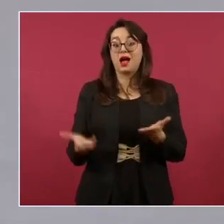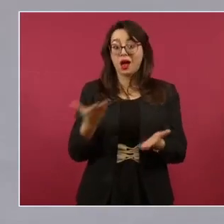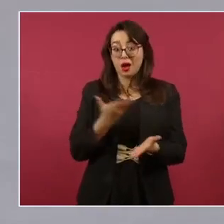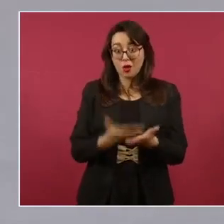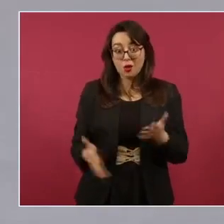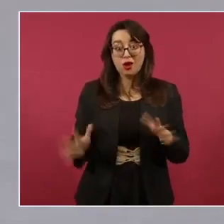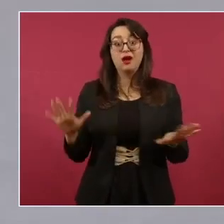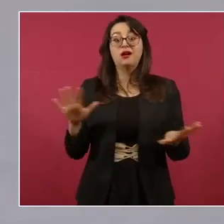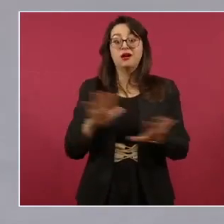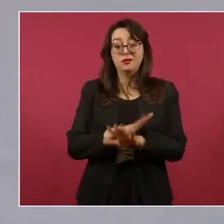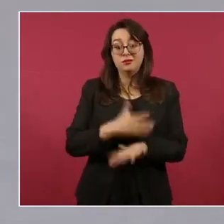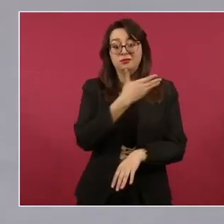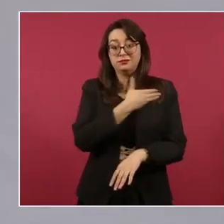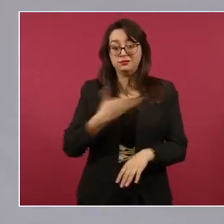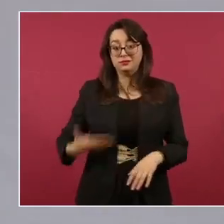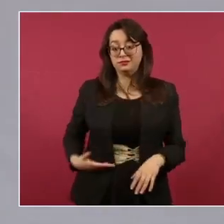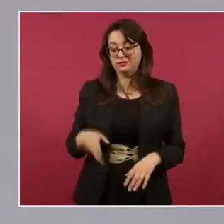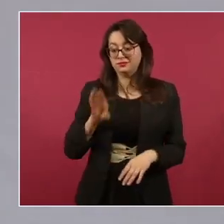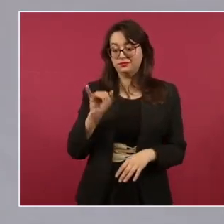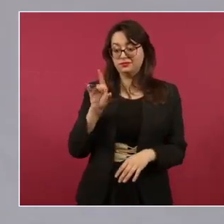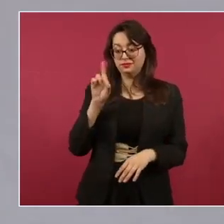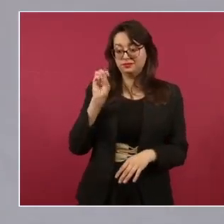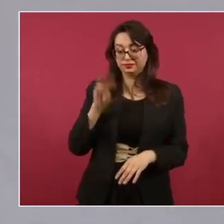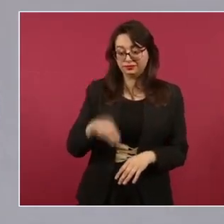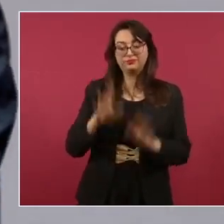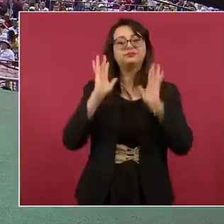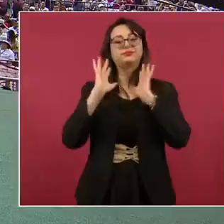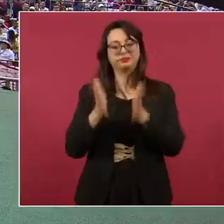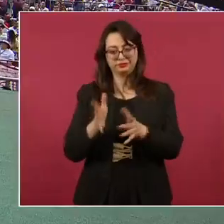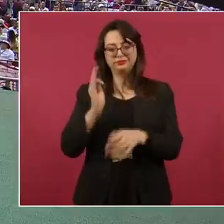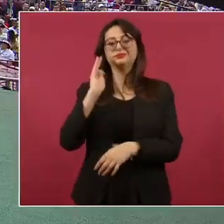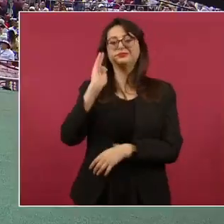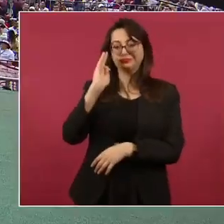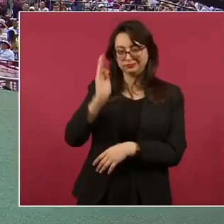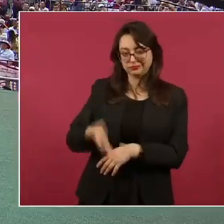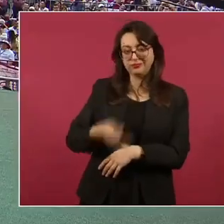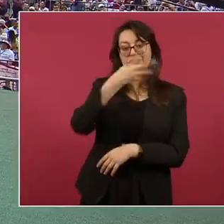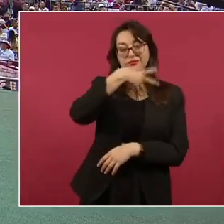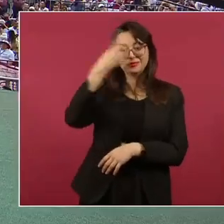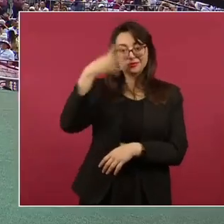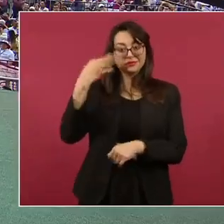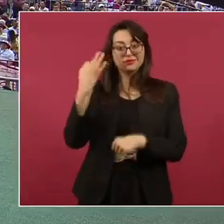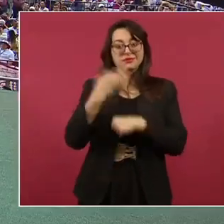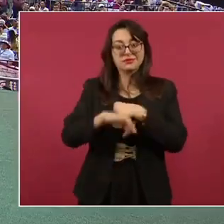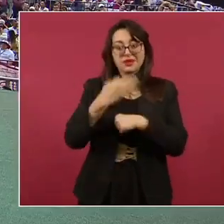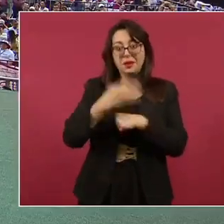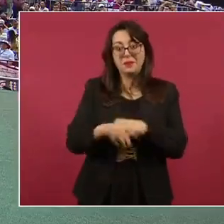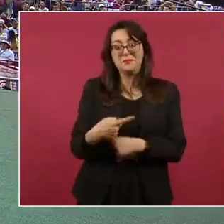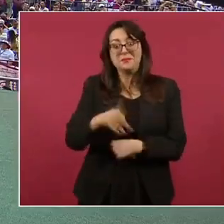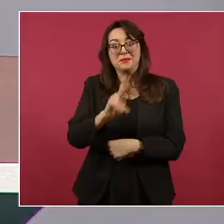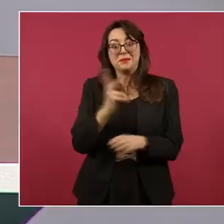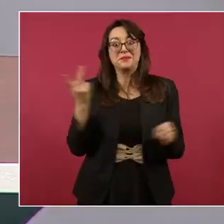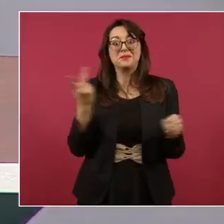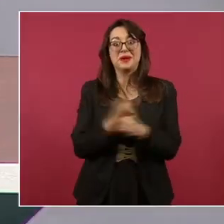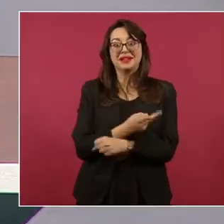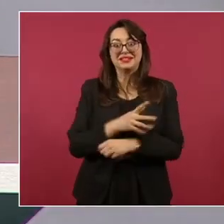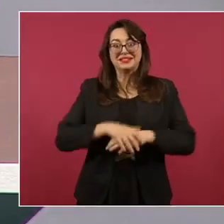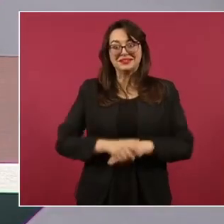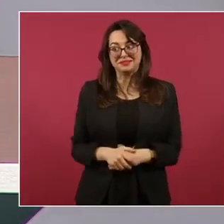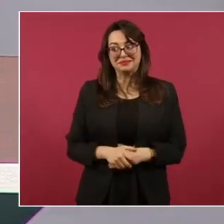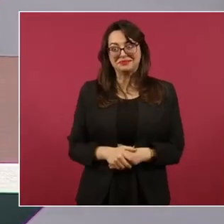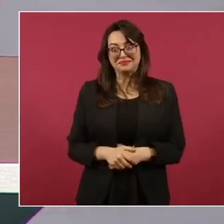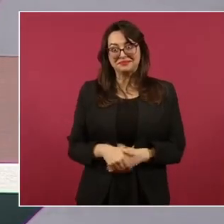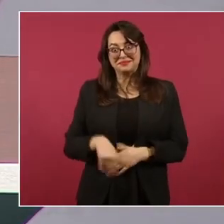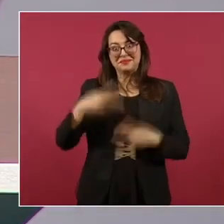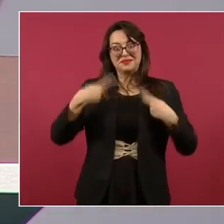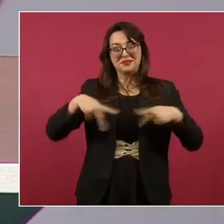cambio, el presidente Biden se logró, pero se están llevando a obreros